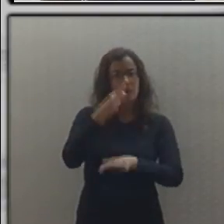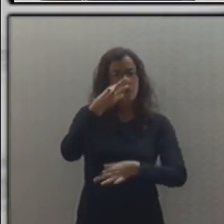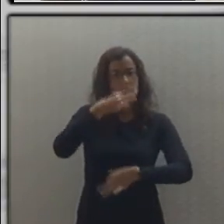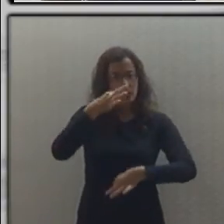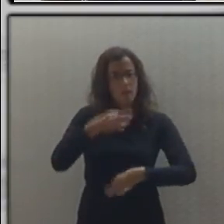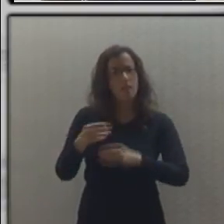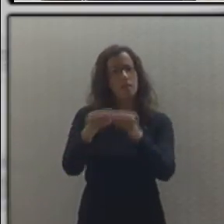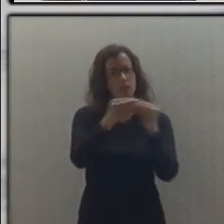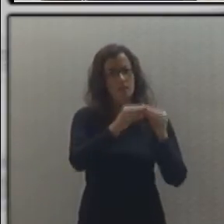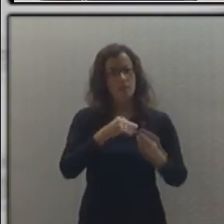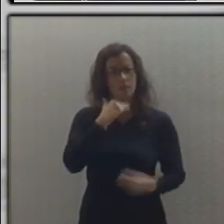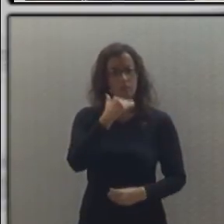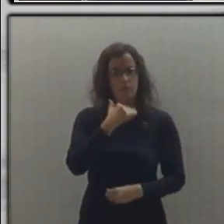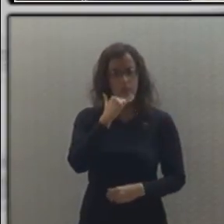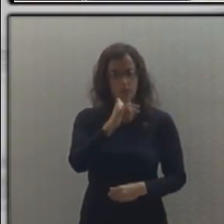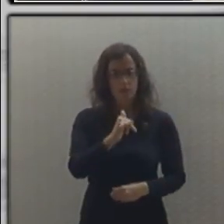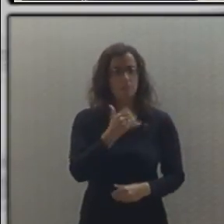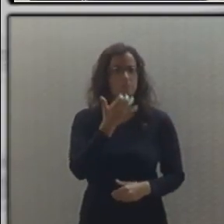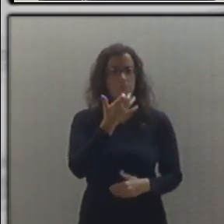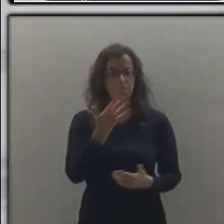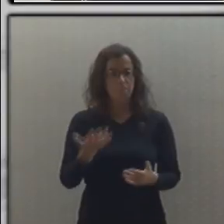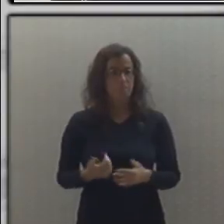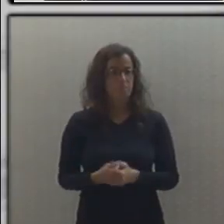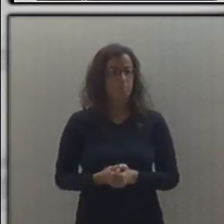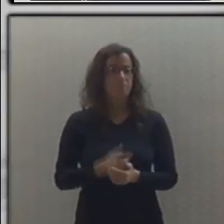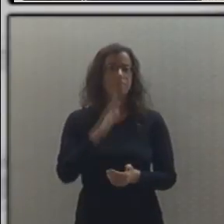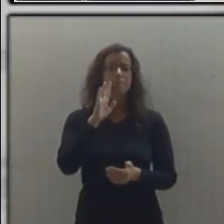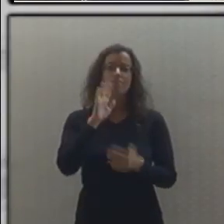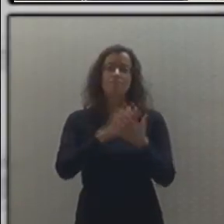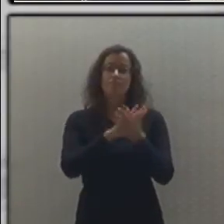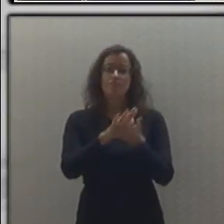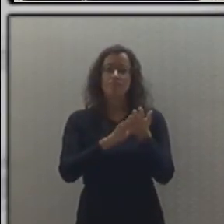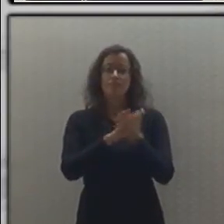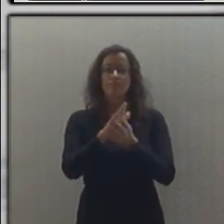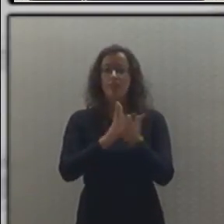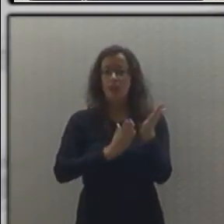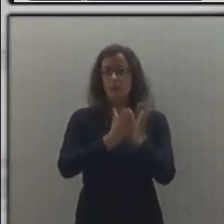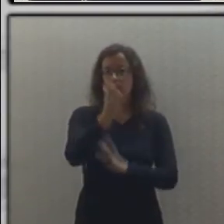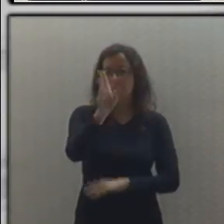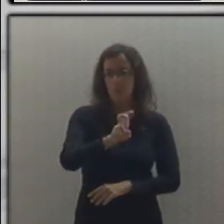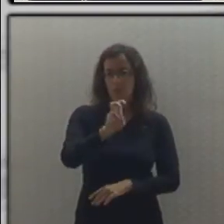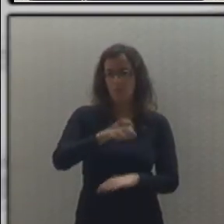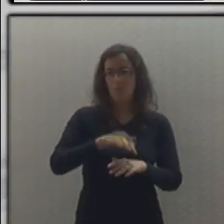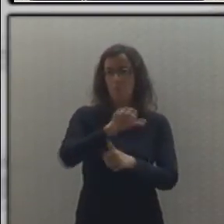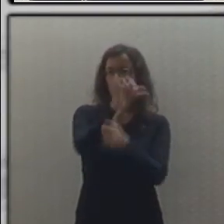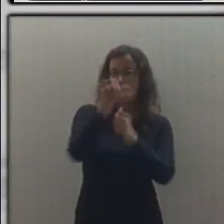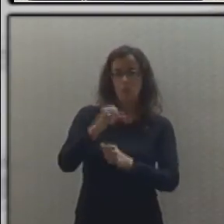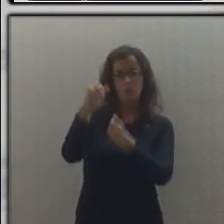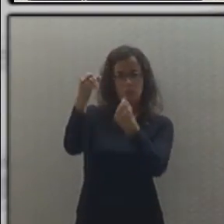características comunes. En primer lugar, es, como decía, una alternativa a los modelos institucionales.